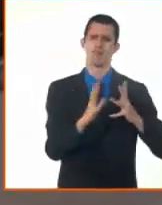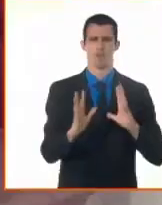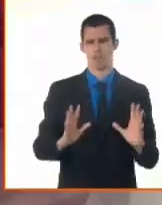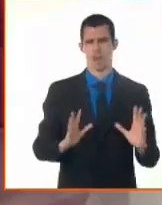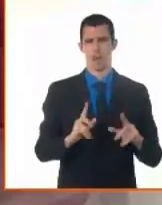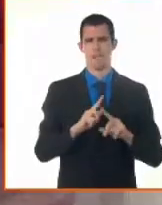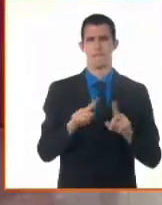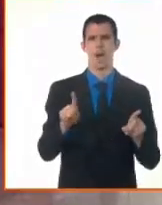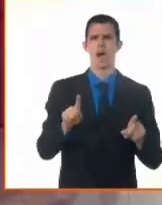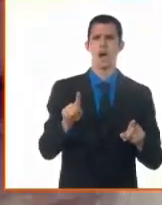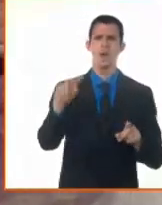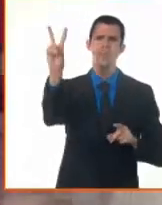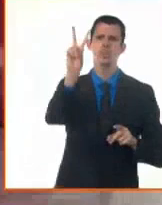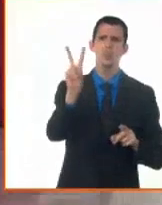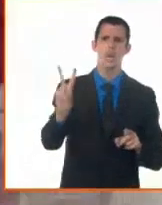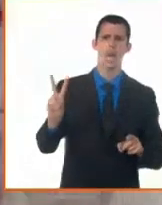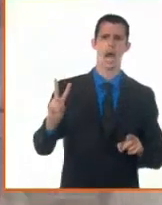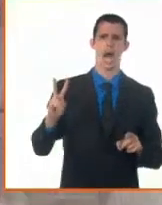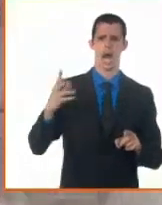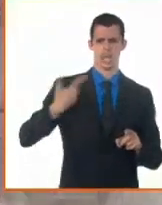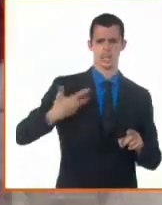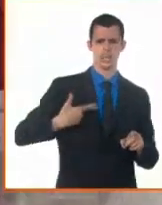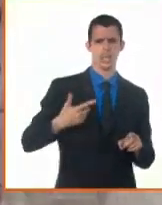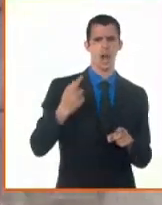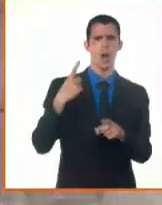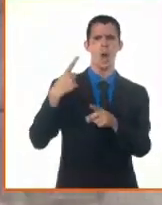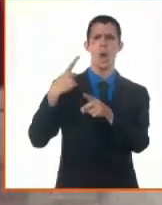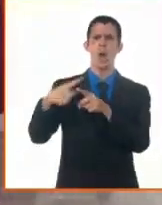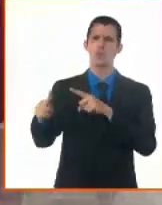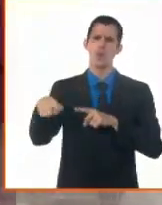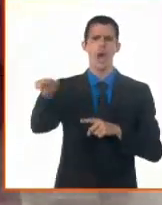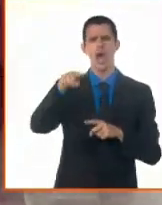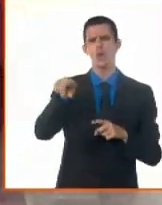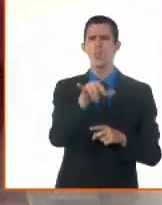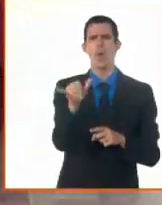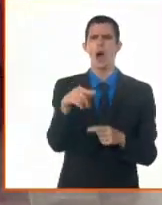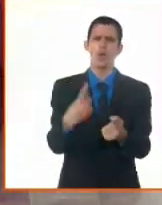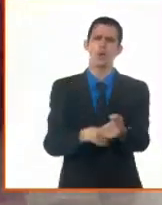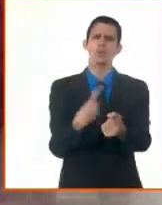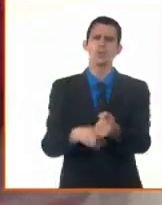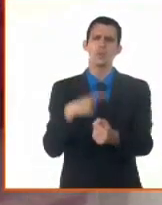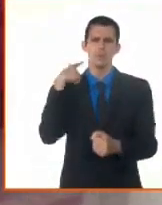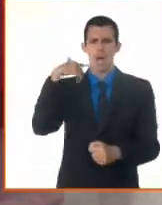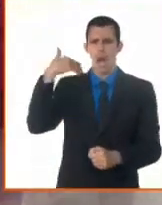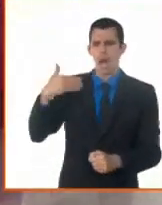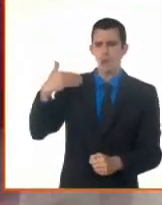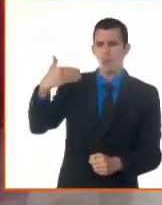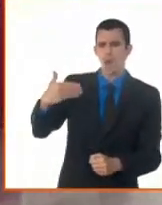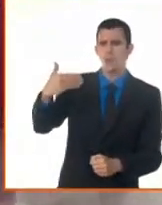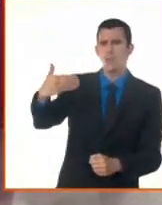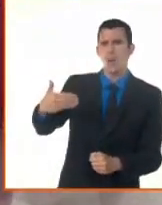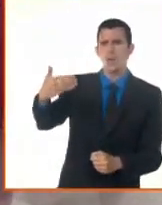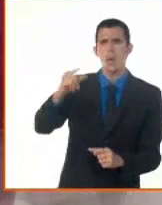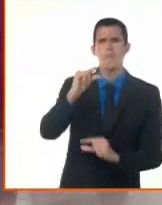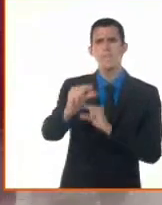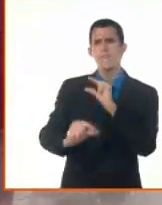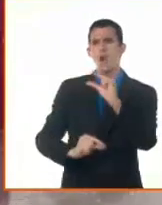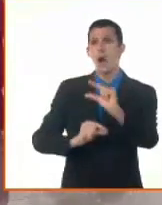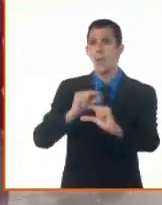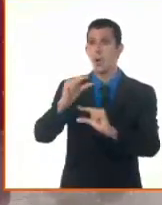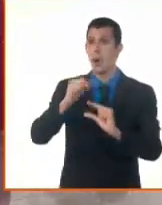a la presencia de la de la inflación a través de los años en en su historia y otros países estaban